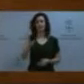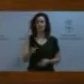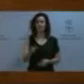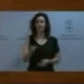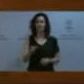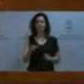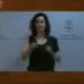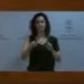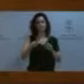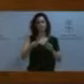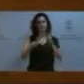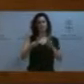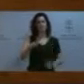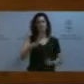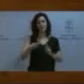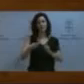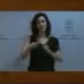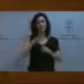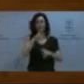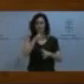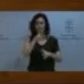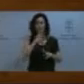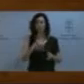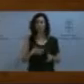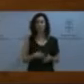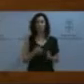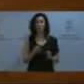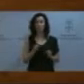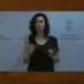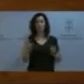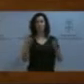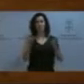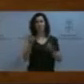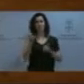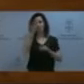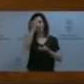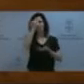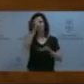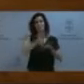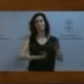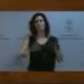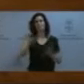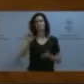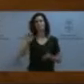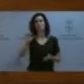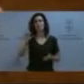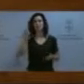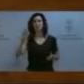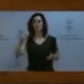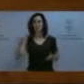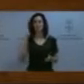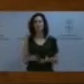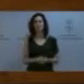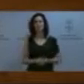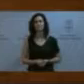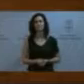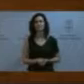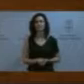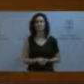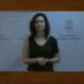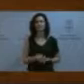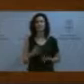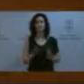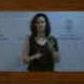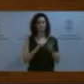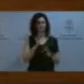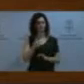después de Mieres y Villaviciosa. Son datos oficiales de la memoria anual del SESPA. Además, señorías, le estoy